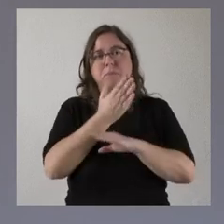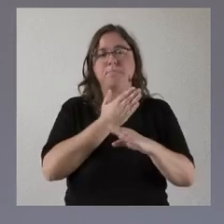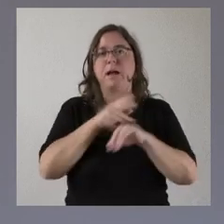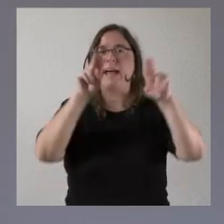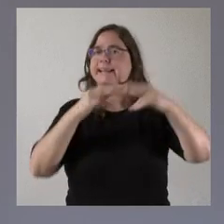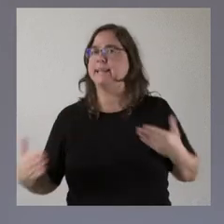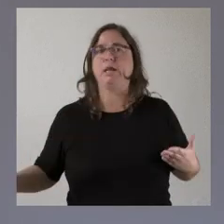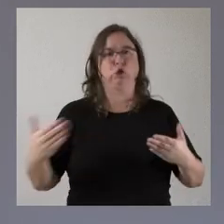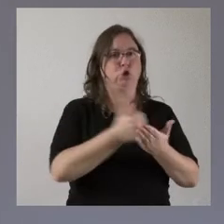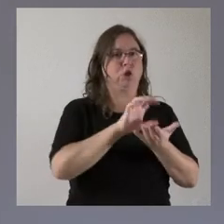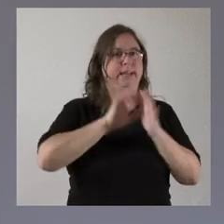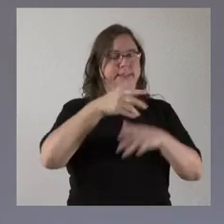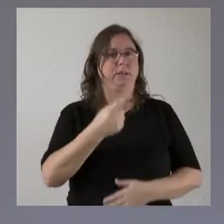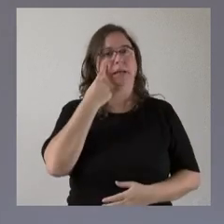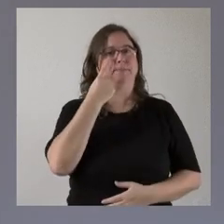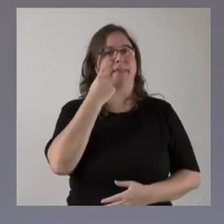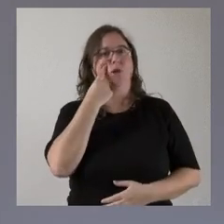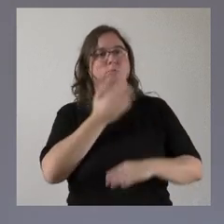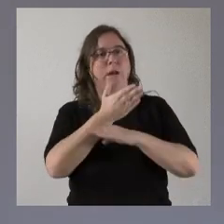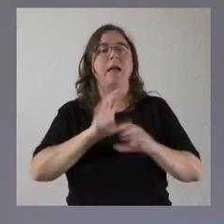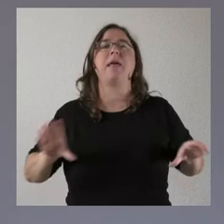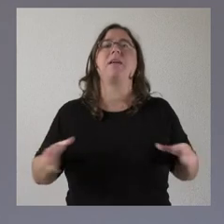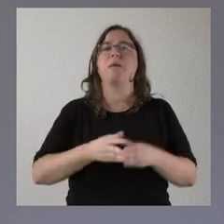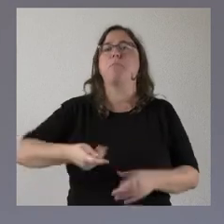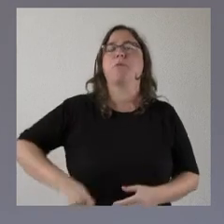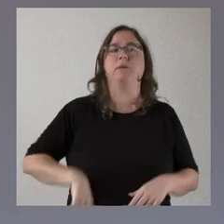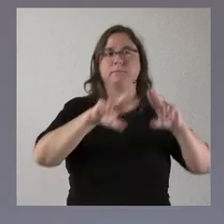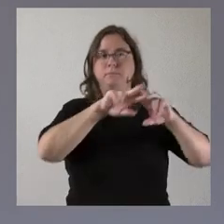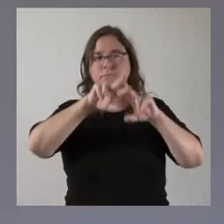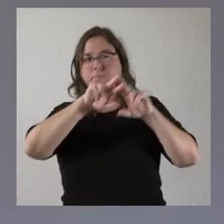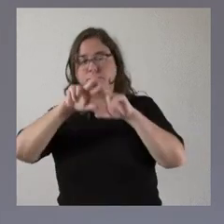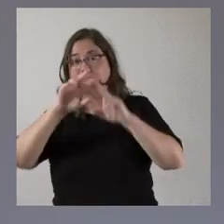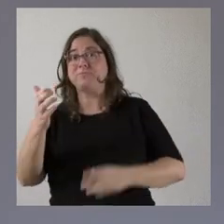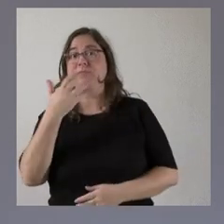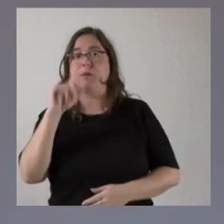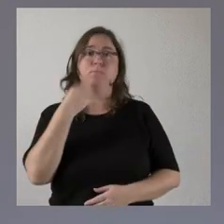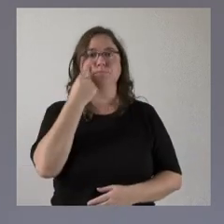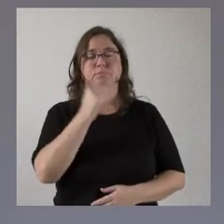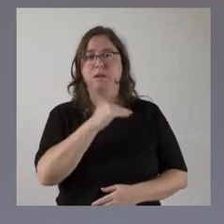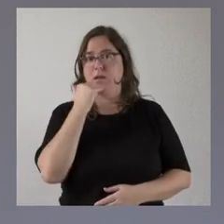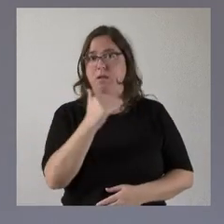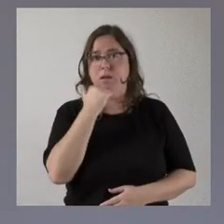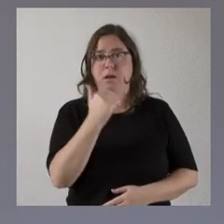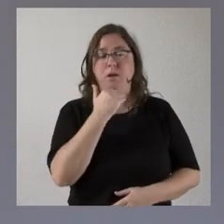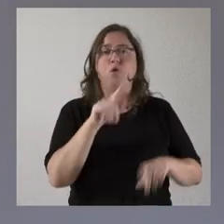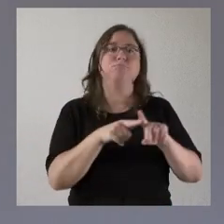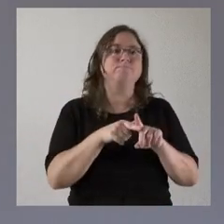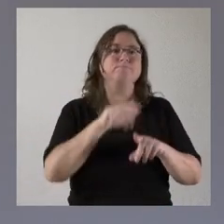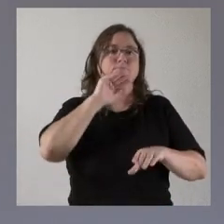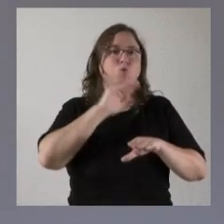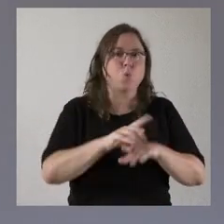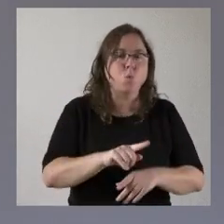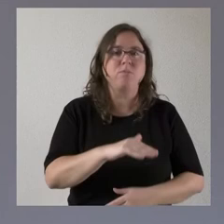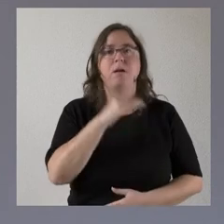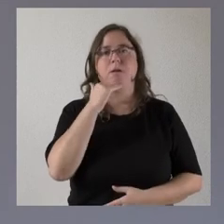la comunidad por un equipo profesional y cuando se cuando se detectan determinados incumplimientos